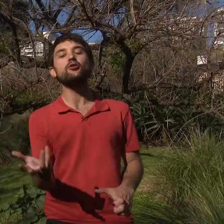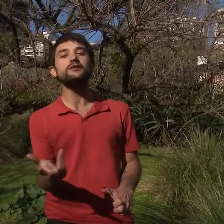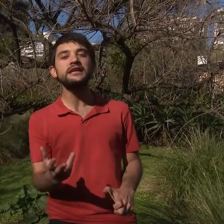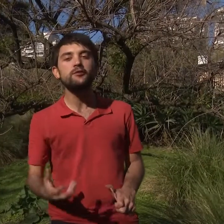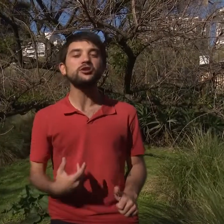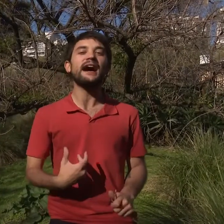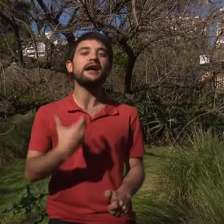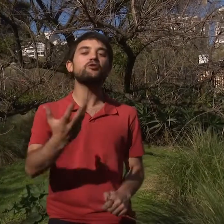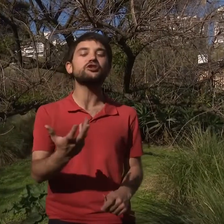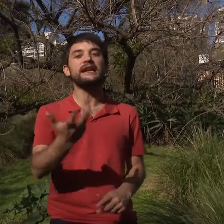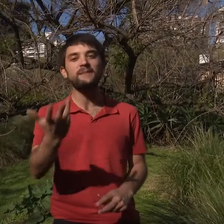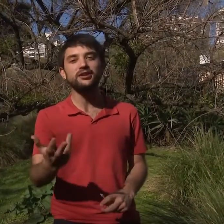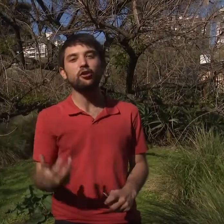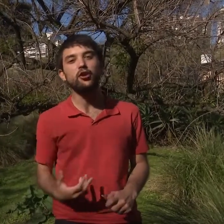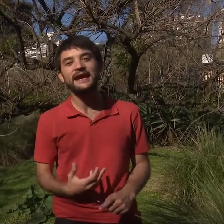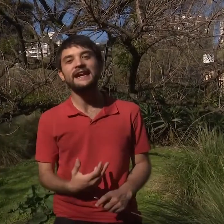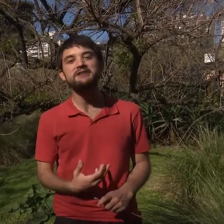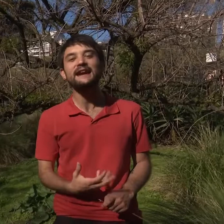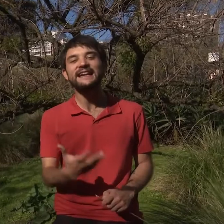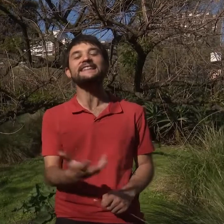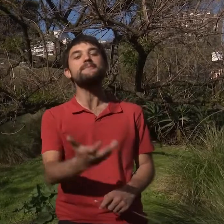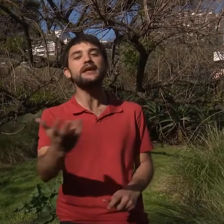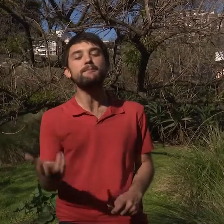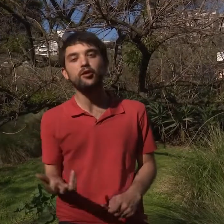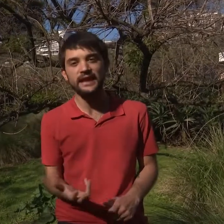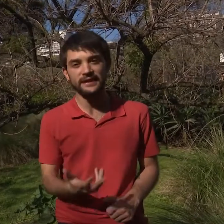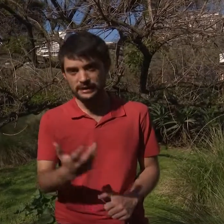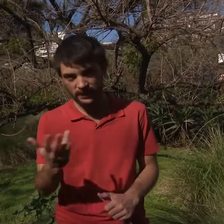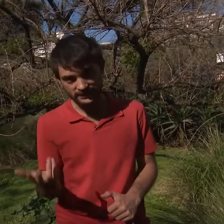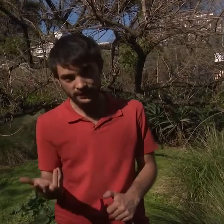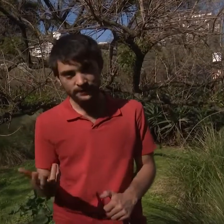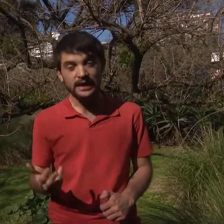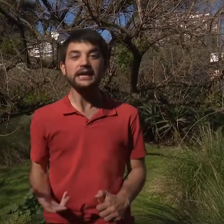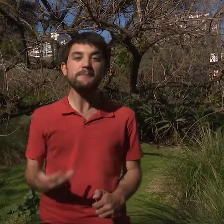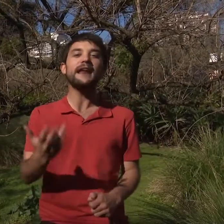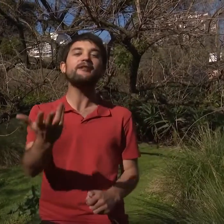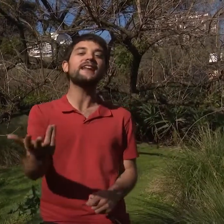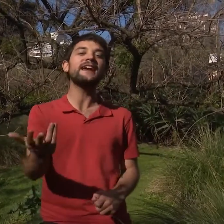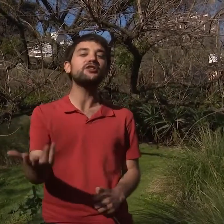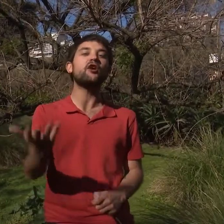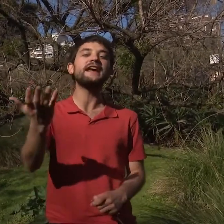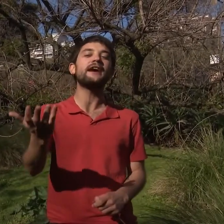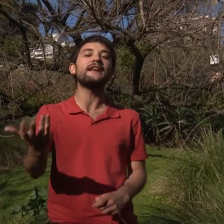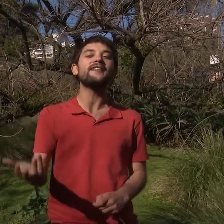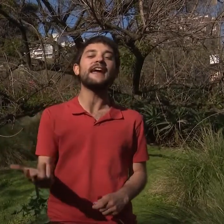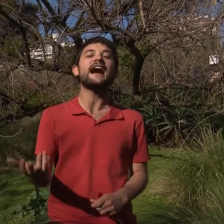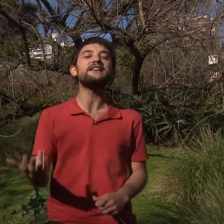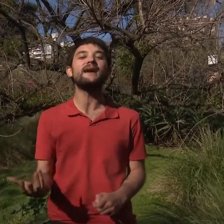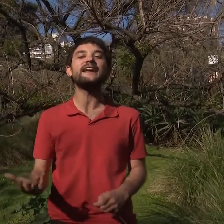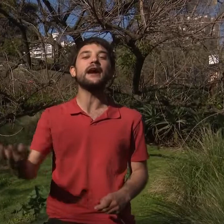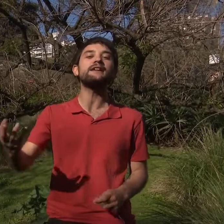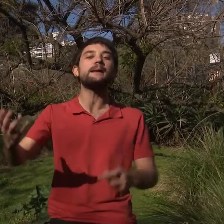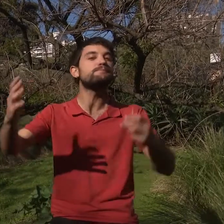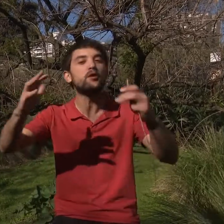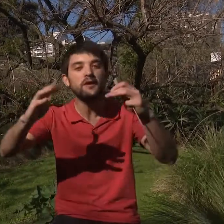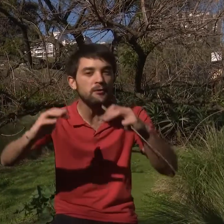Además de los cultivos, hay algunos alimentos de origen animal que también podrían desaparecer. Y para hablar de esto hay que hablar de